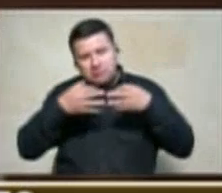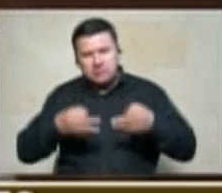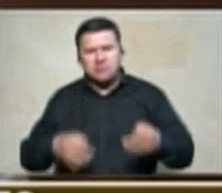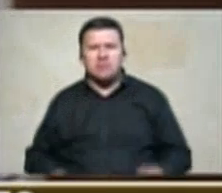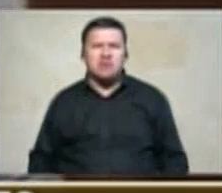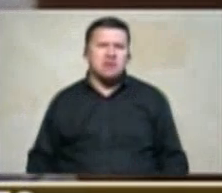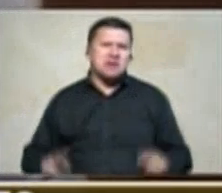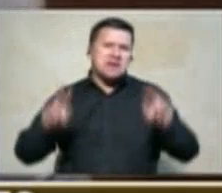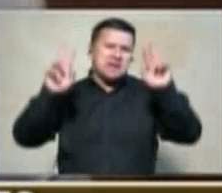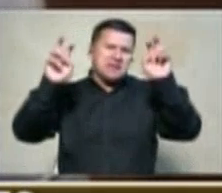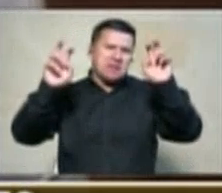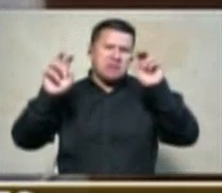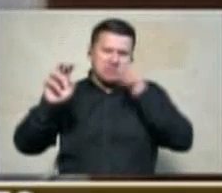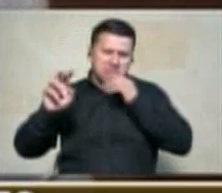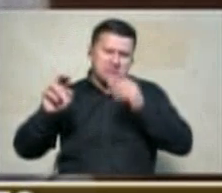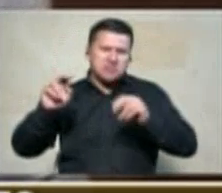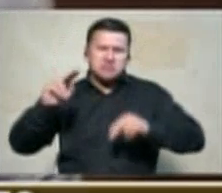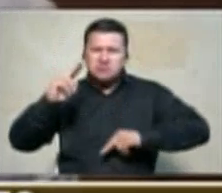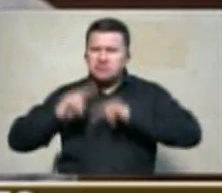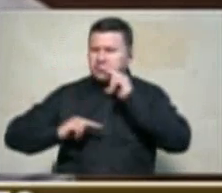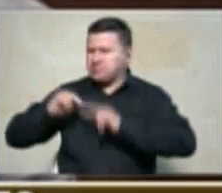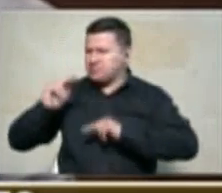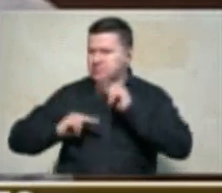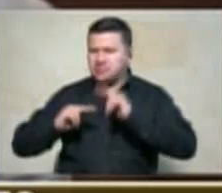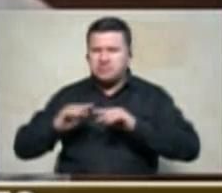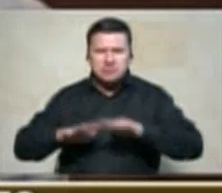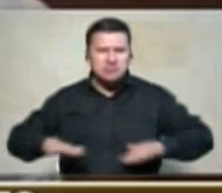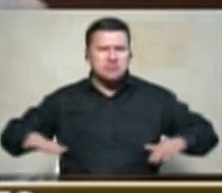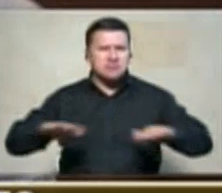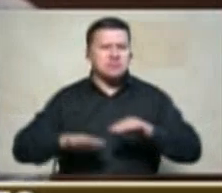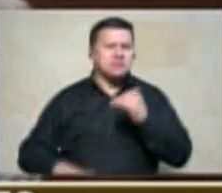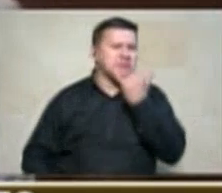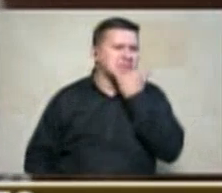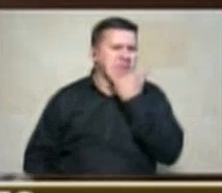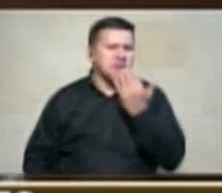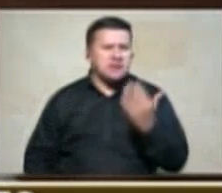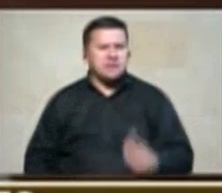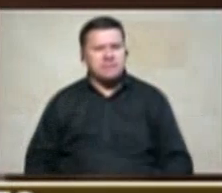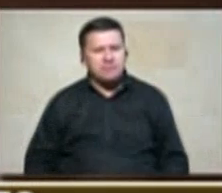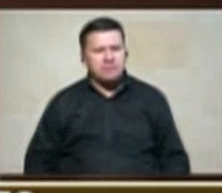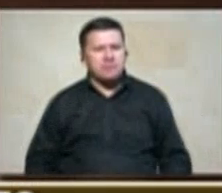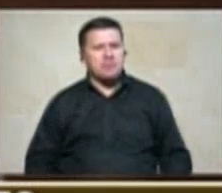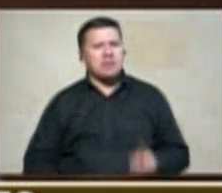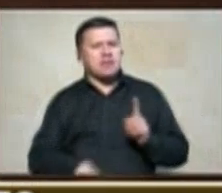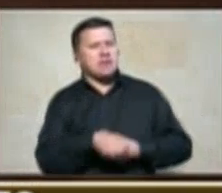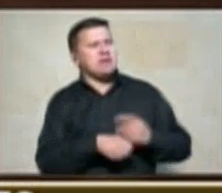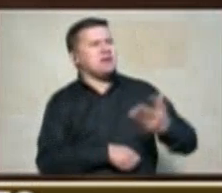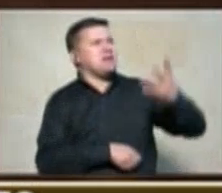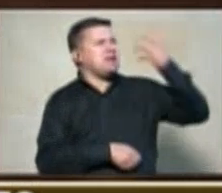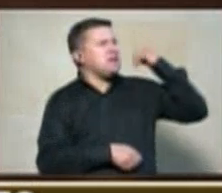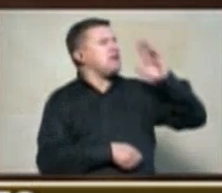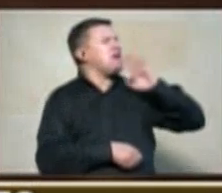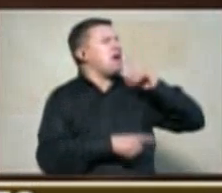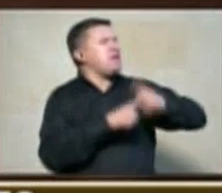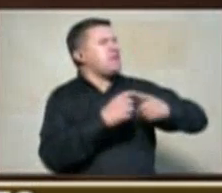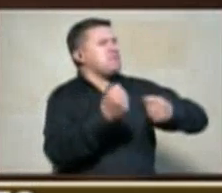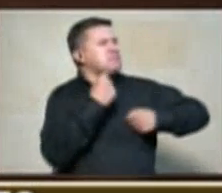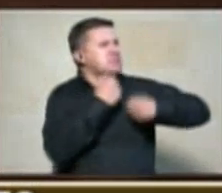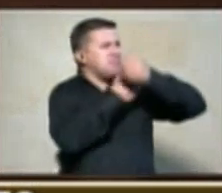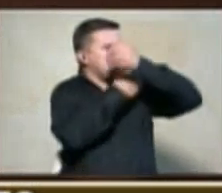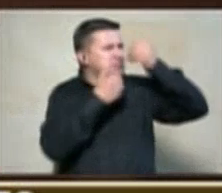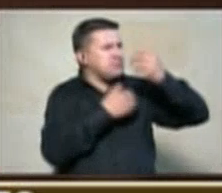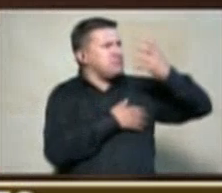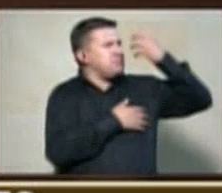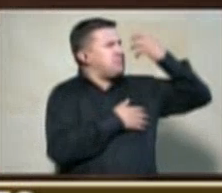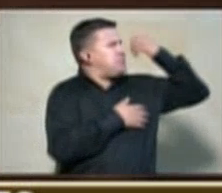de verdad como lo hemos construido, donde recreamos todo lo que ocurrió en el tiempo, los diferentes actores armados